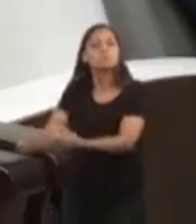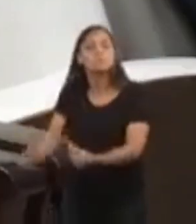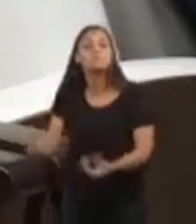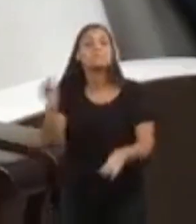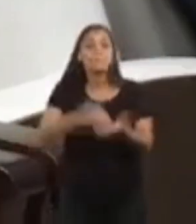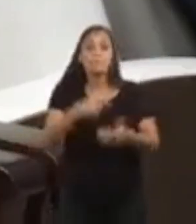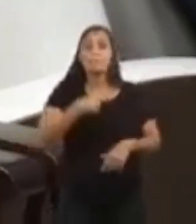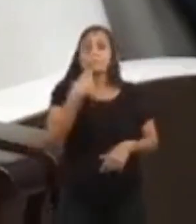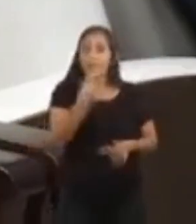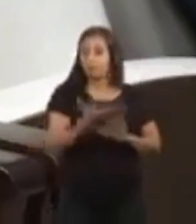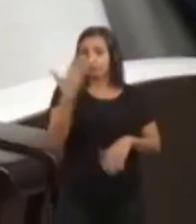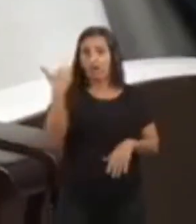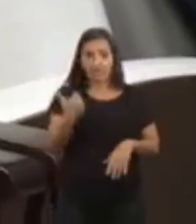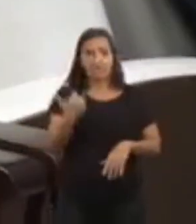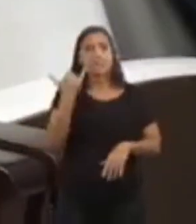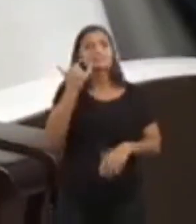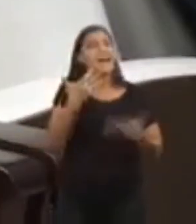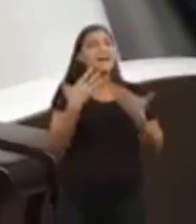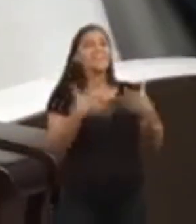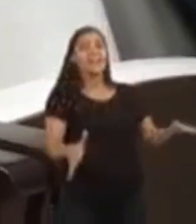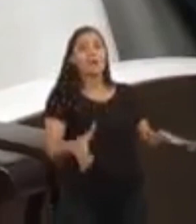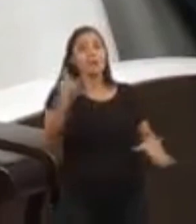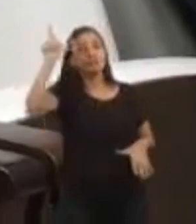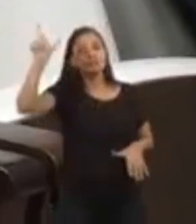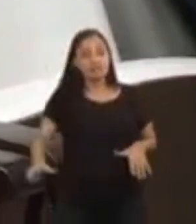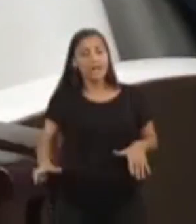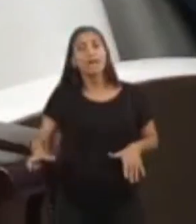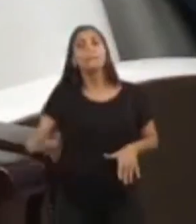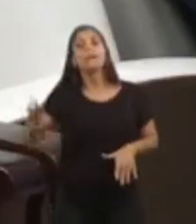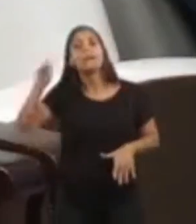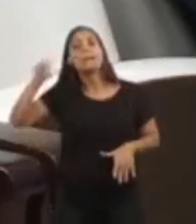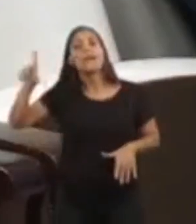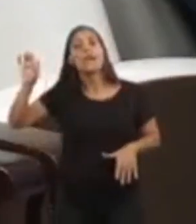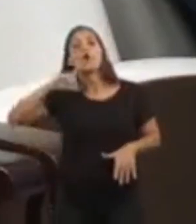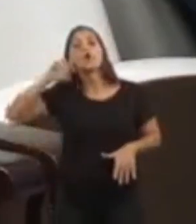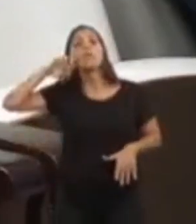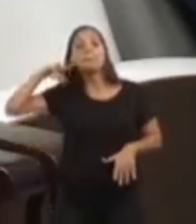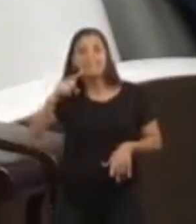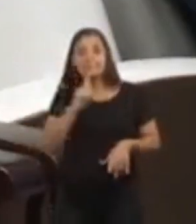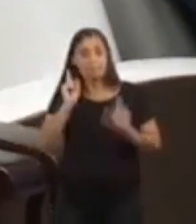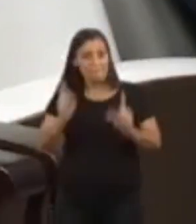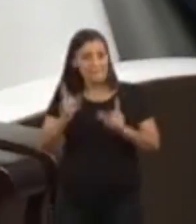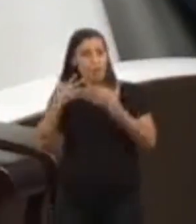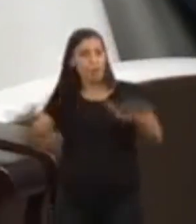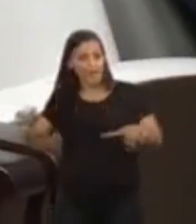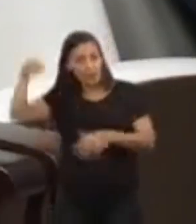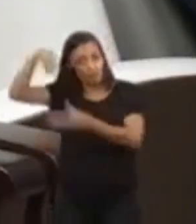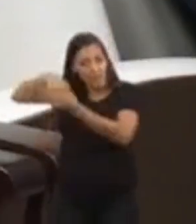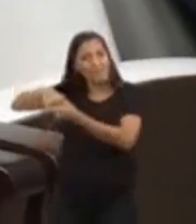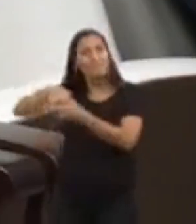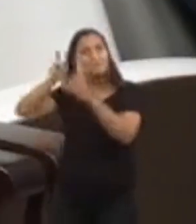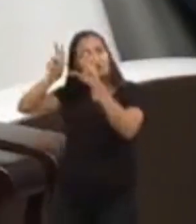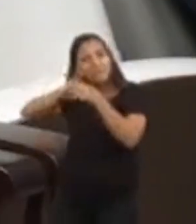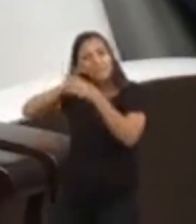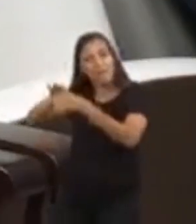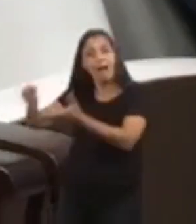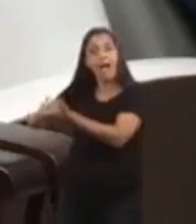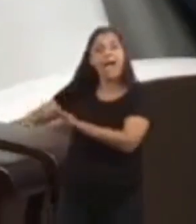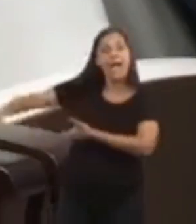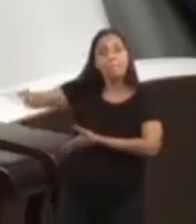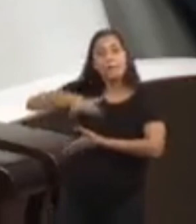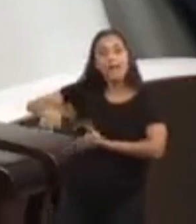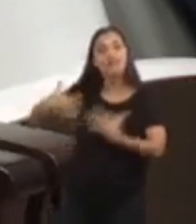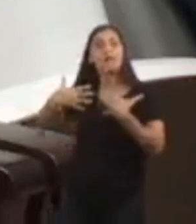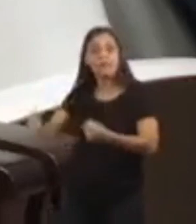preguntarte porque ayer se produjo la renuncia de Claudio veloc opit a esta Unión que nuclea los empresarios de la salud con alg unas